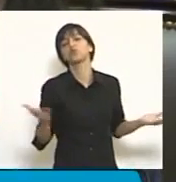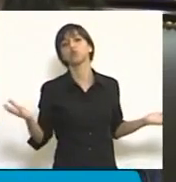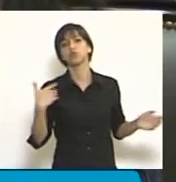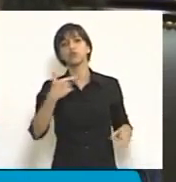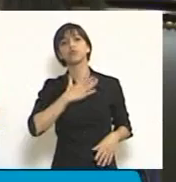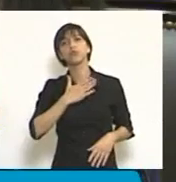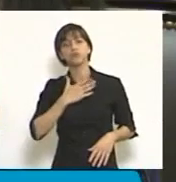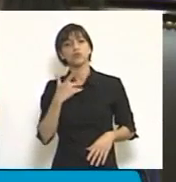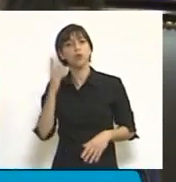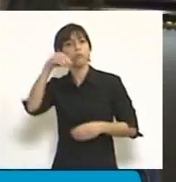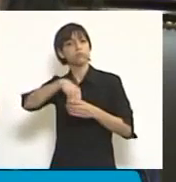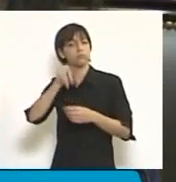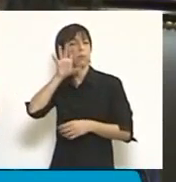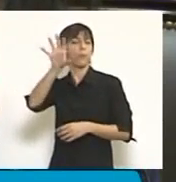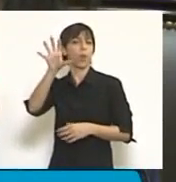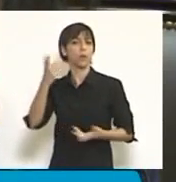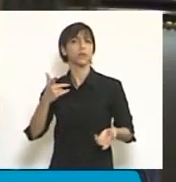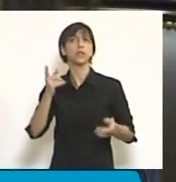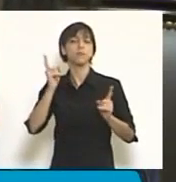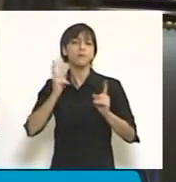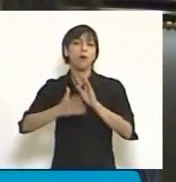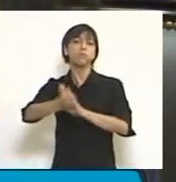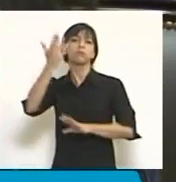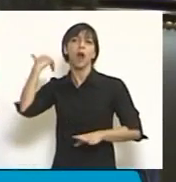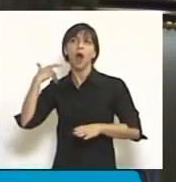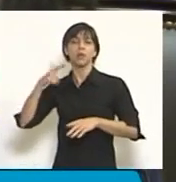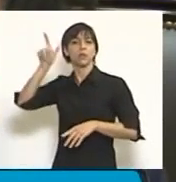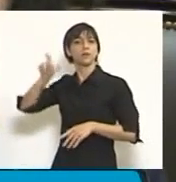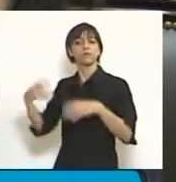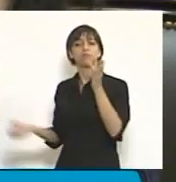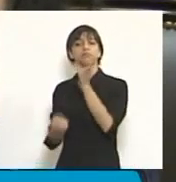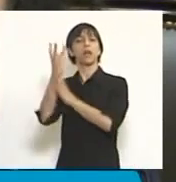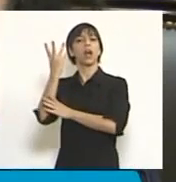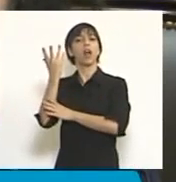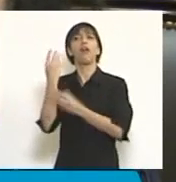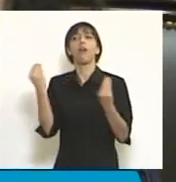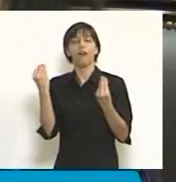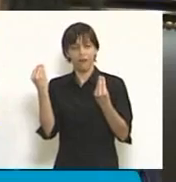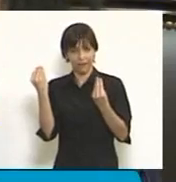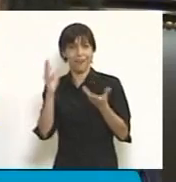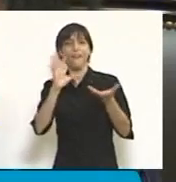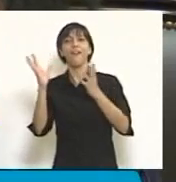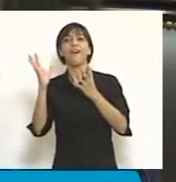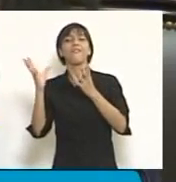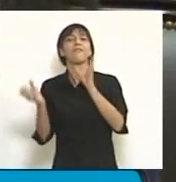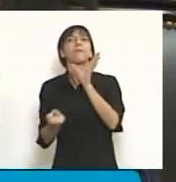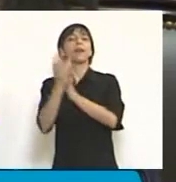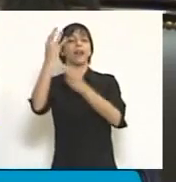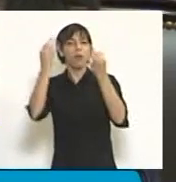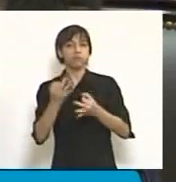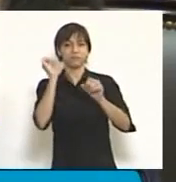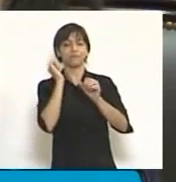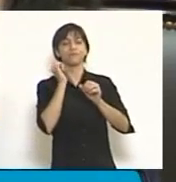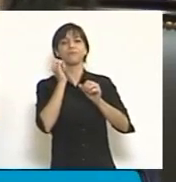provincia de quien fuera el fundador de la ciencia del derecho procesal de la Argentina, un